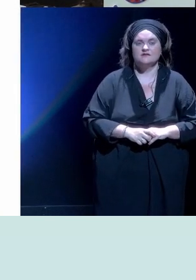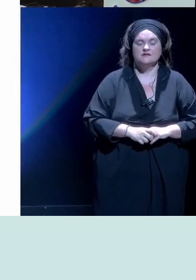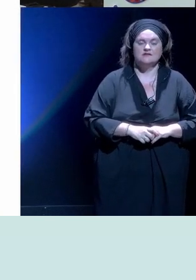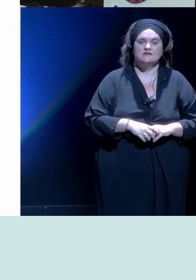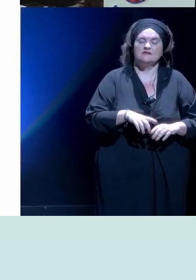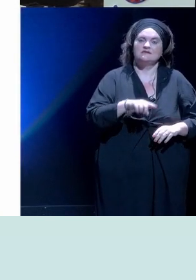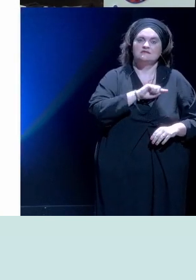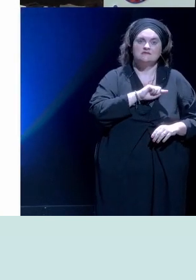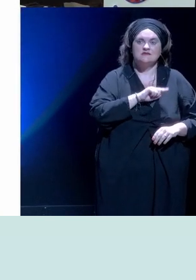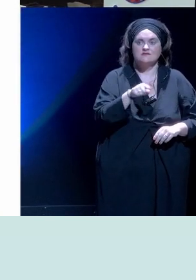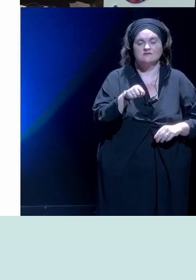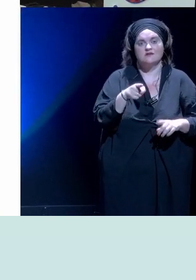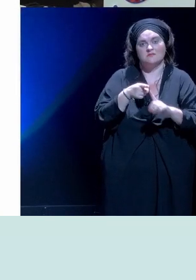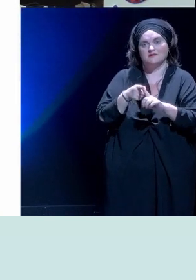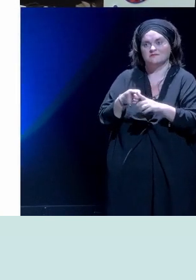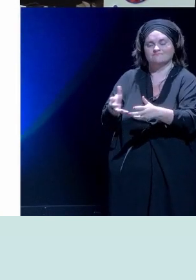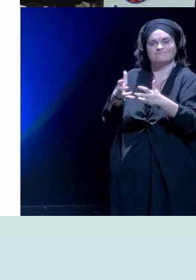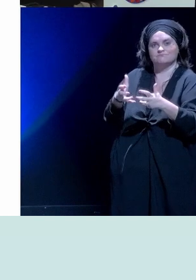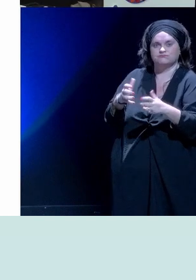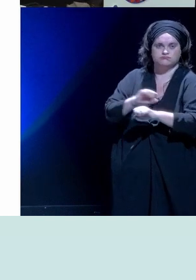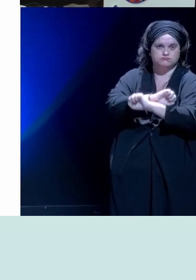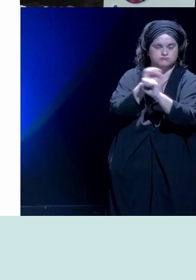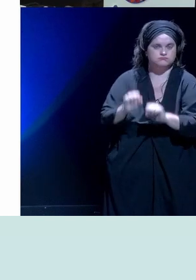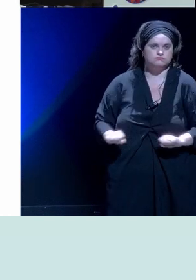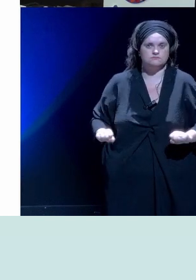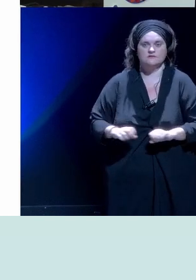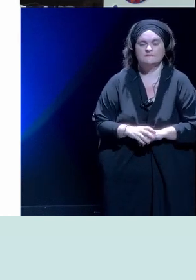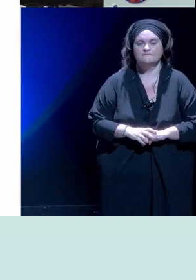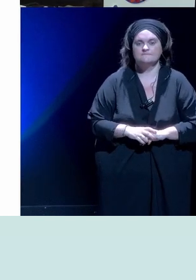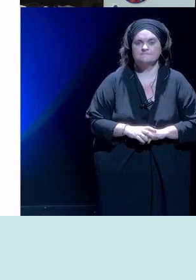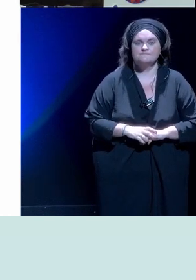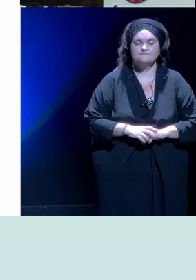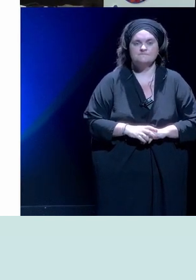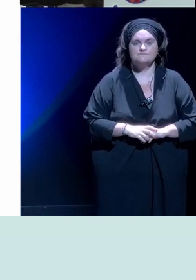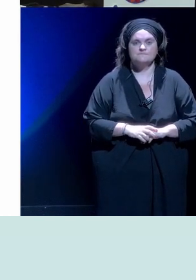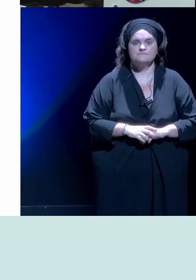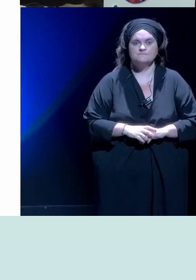de no poder lograr su objetivo. Podríamos también decir que, en cierta medida,